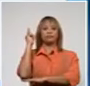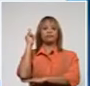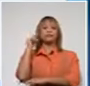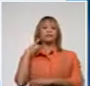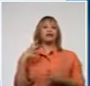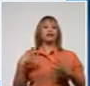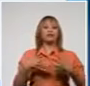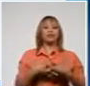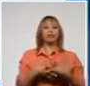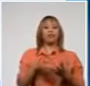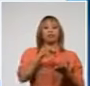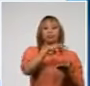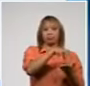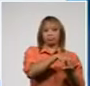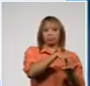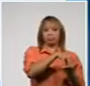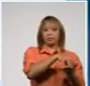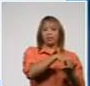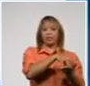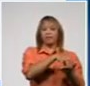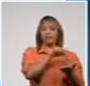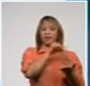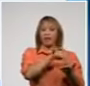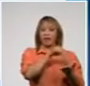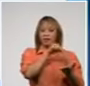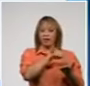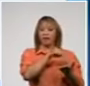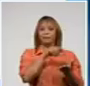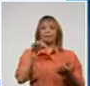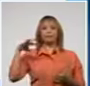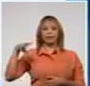con el evento que tenemos en